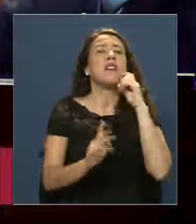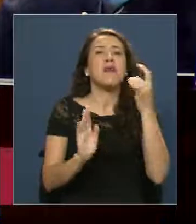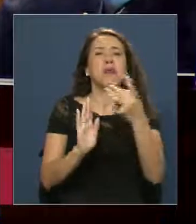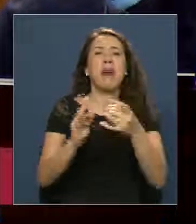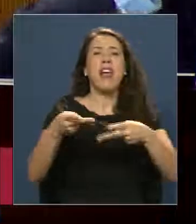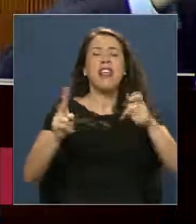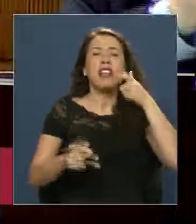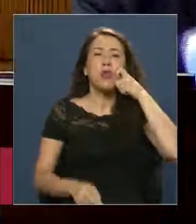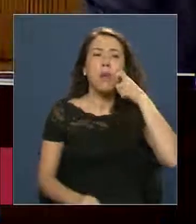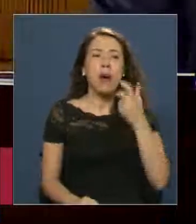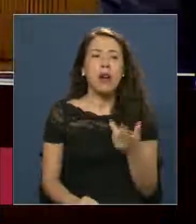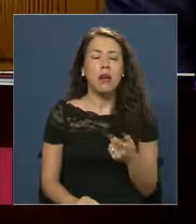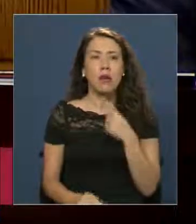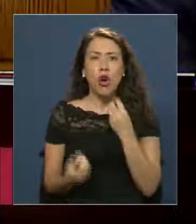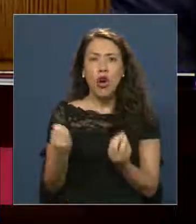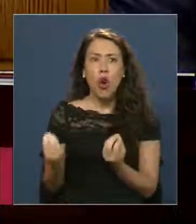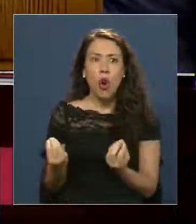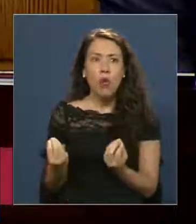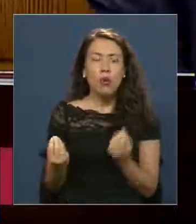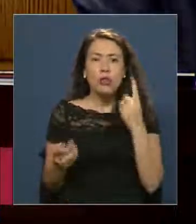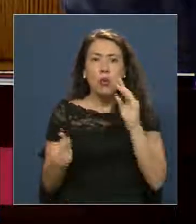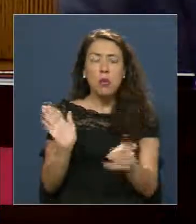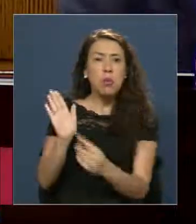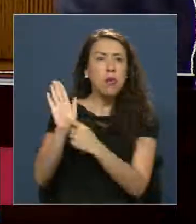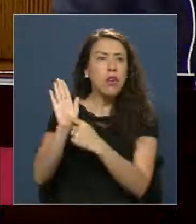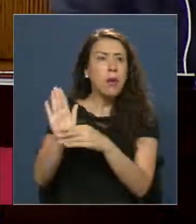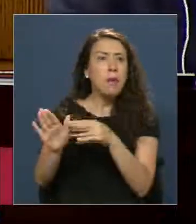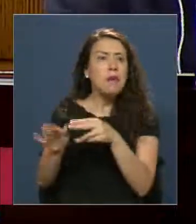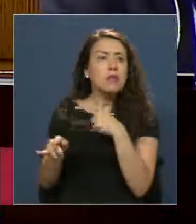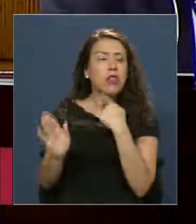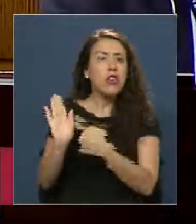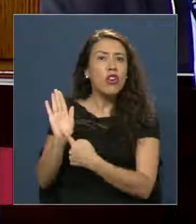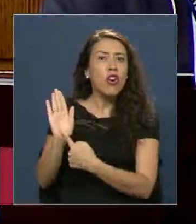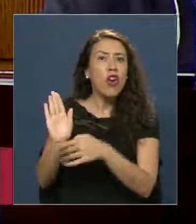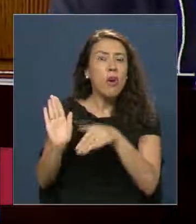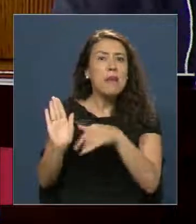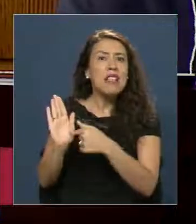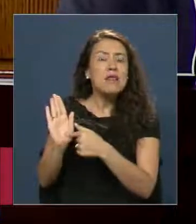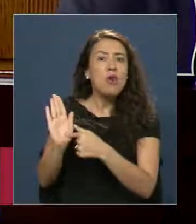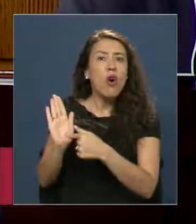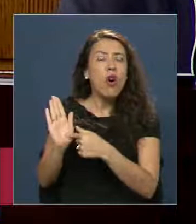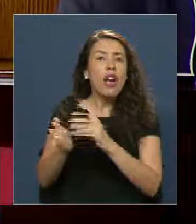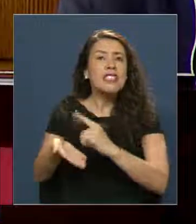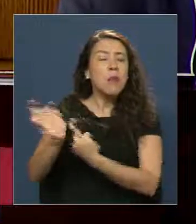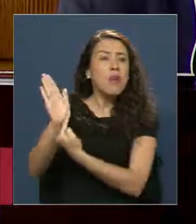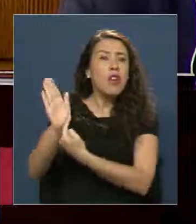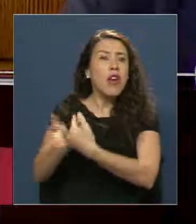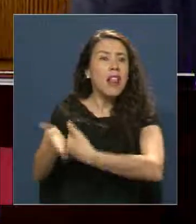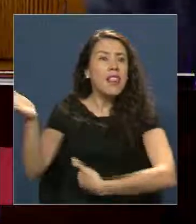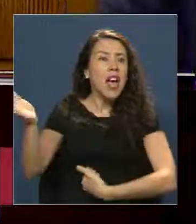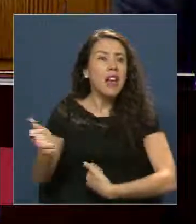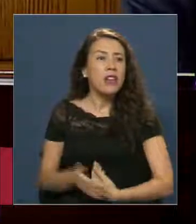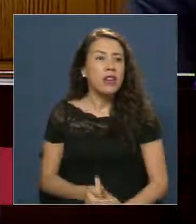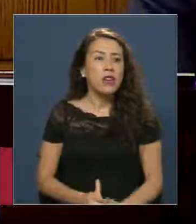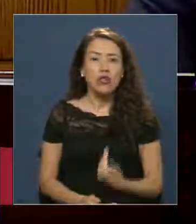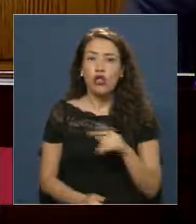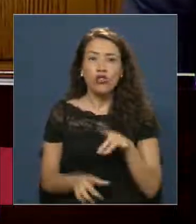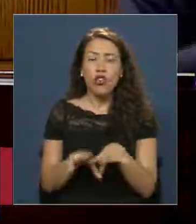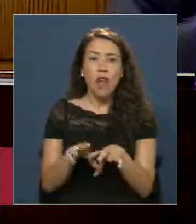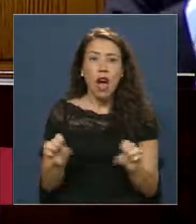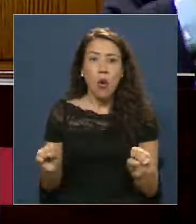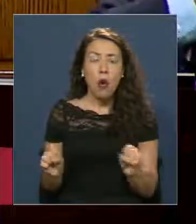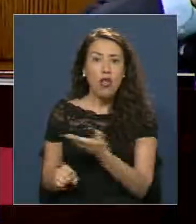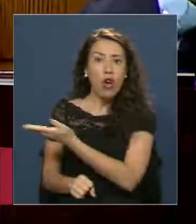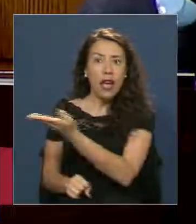humanos, negacionistas. Pero ¿cómo, en qué quedamos si estaban publicando los mismos titulares que habían salido en los diarios? Yo estoy en total desacuerdo con lo que ellos